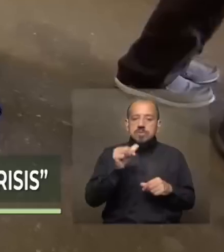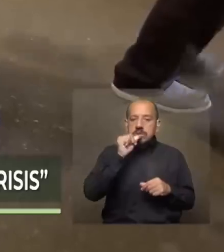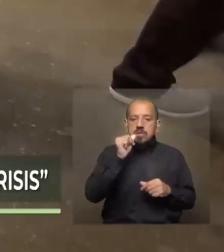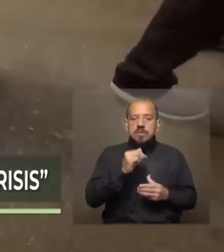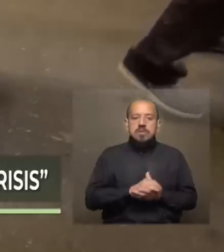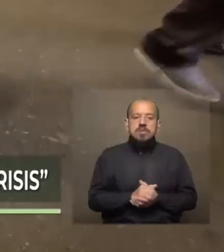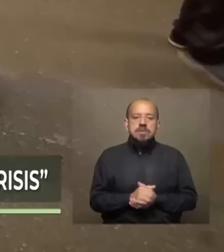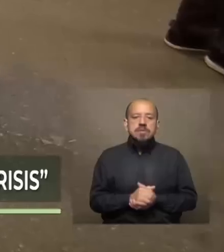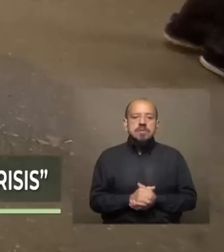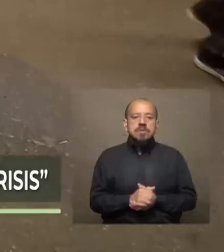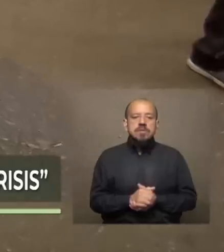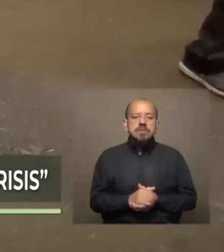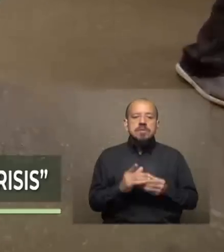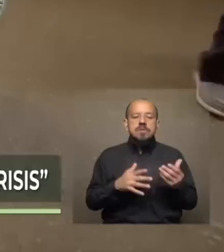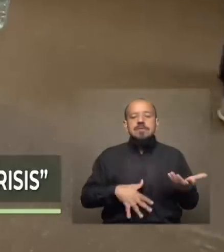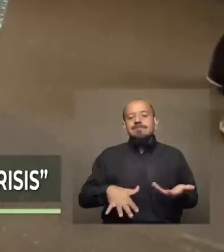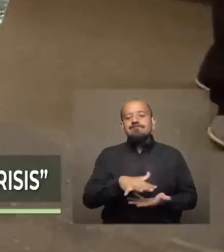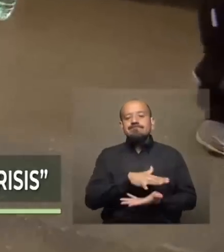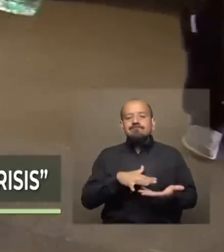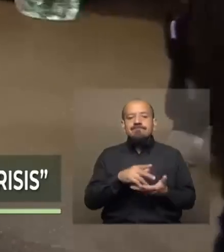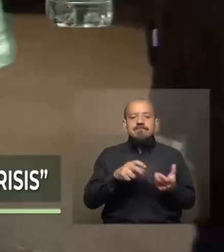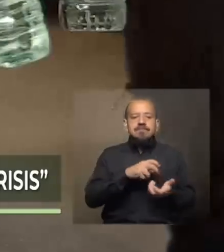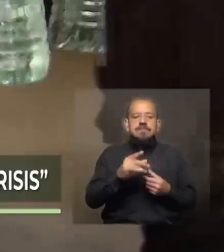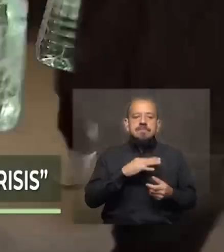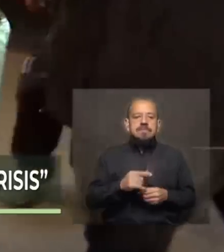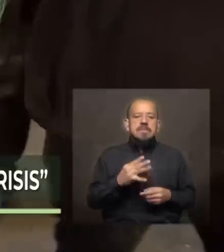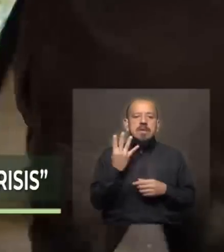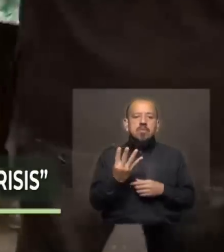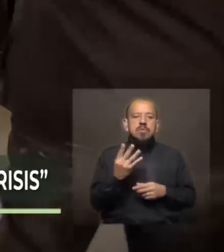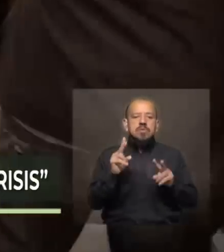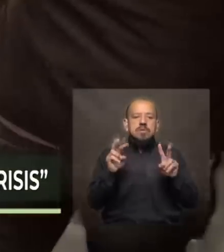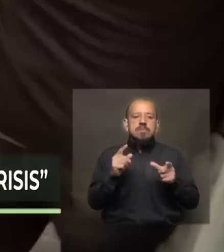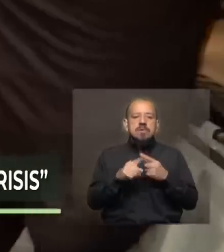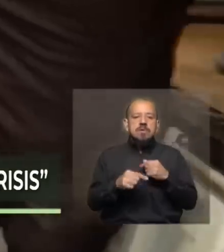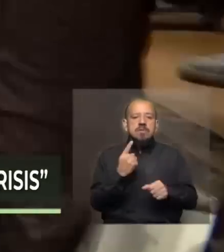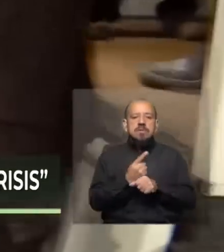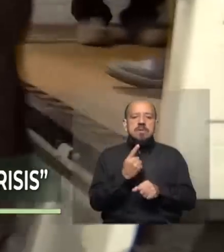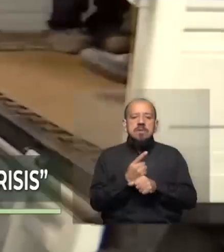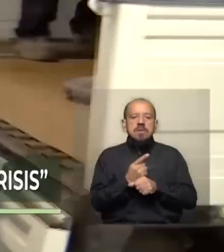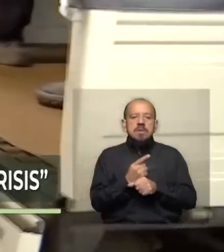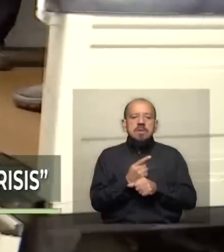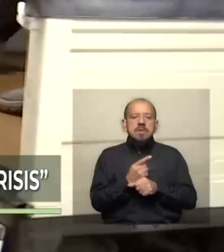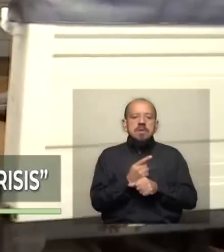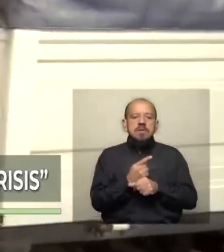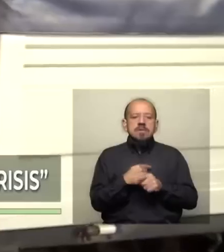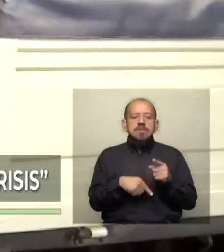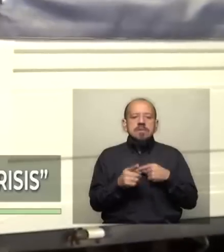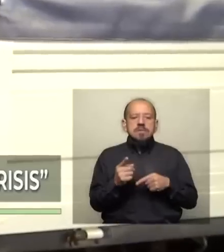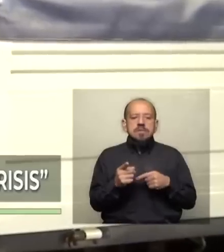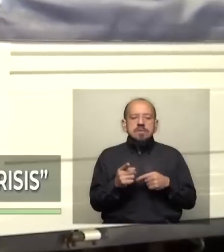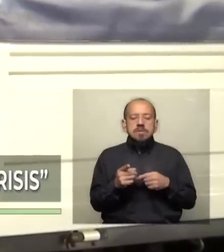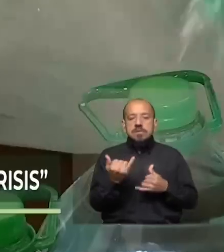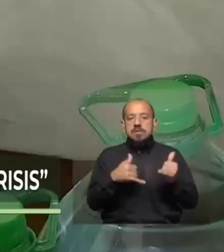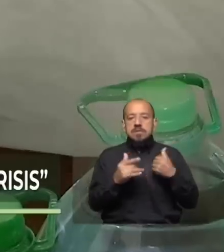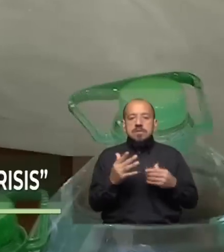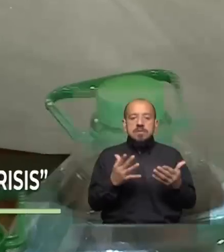seguras nosotros entendemos que en un contexto de crisis este hay cuatro elementos que hay que dar no el primero es este informar que